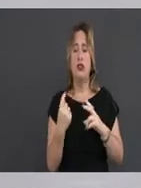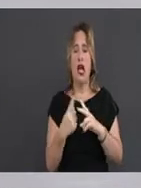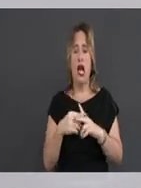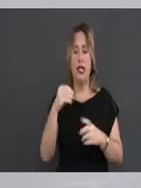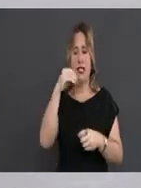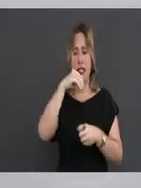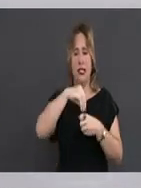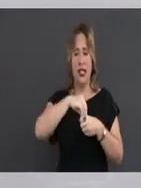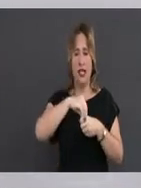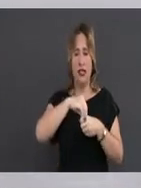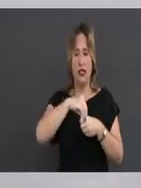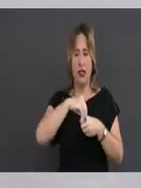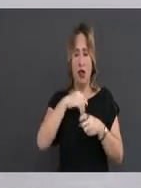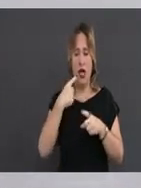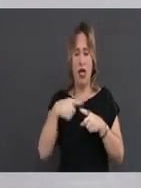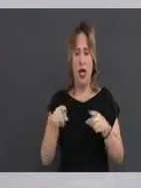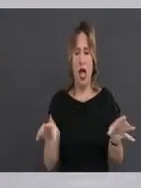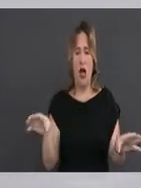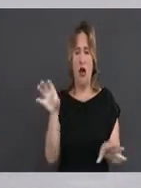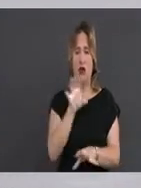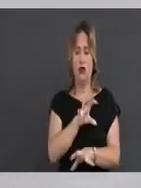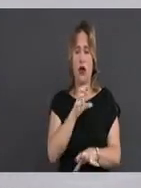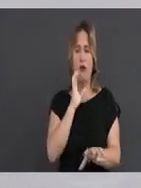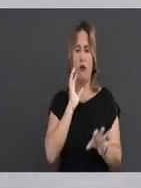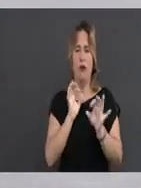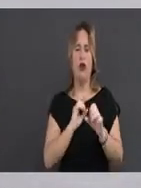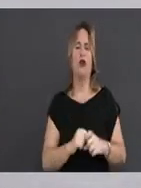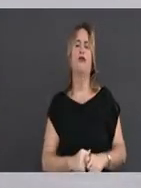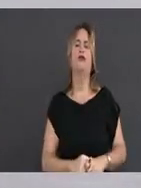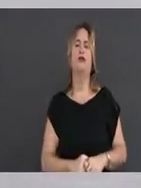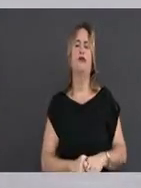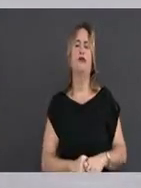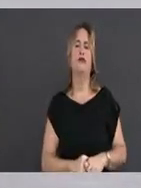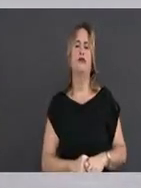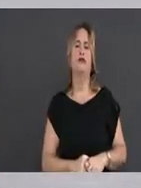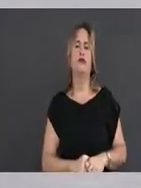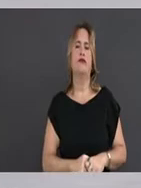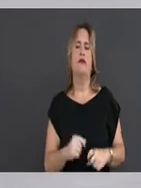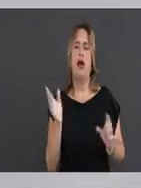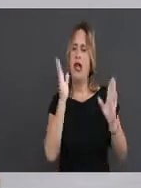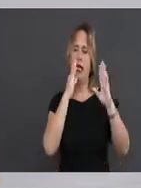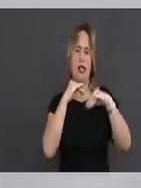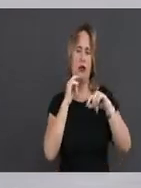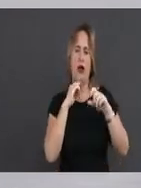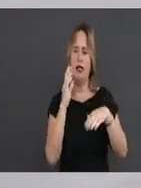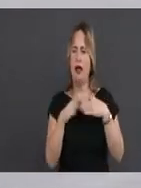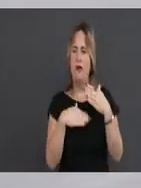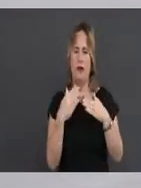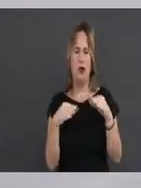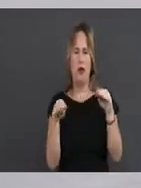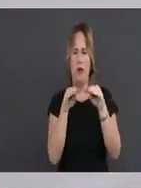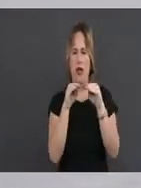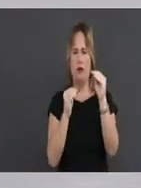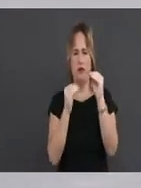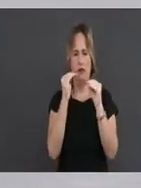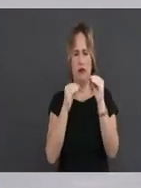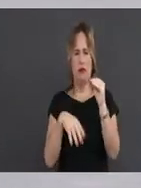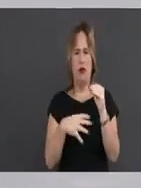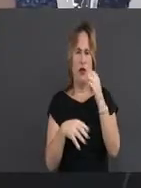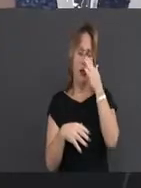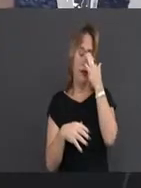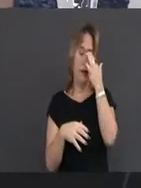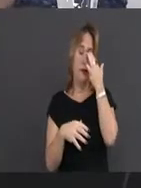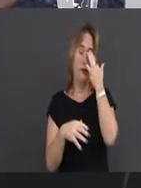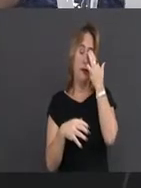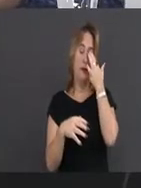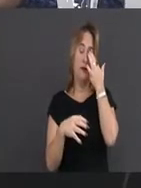de, en la otra rotación, proteger ese circuito para que no haya, es decir, para minimizar un poco las molestias. Ahora, yo no sé si